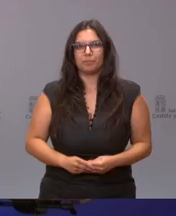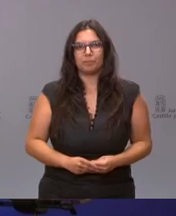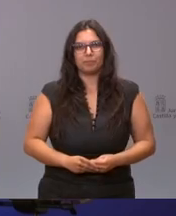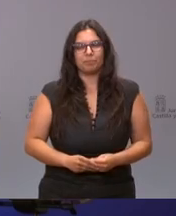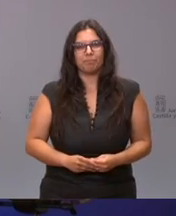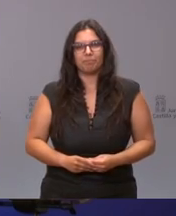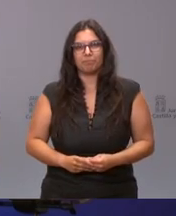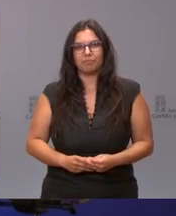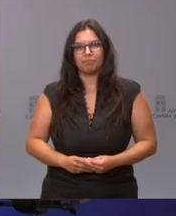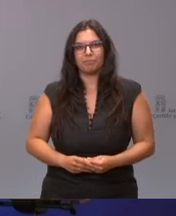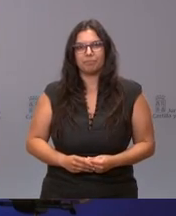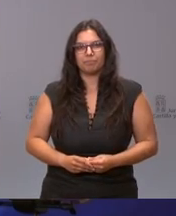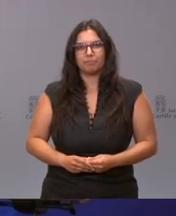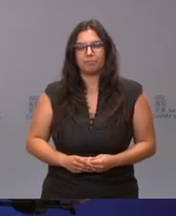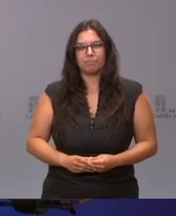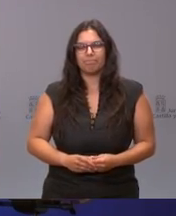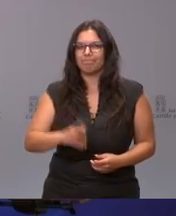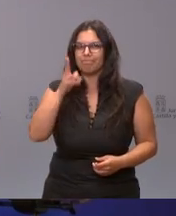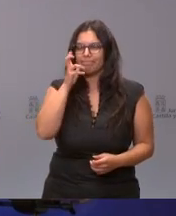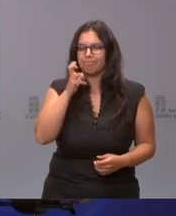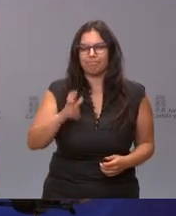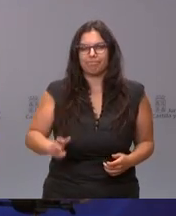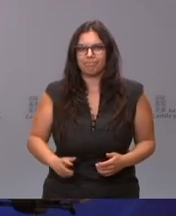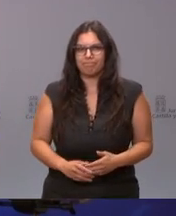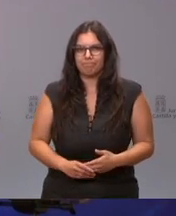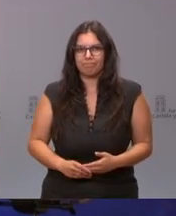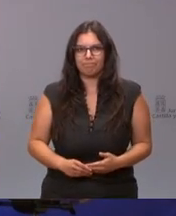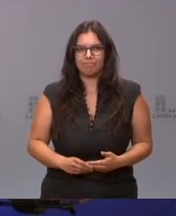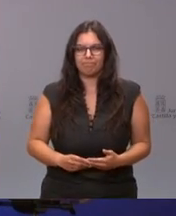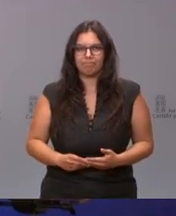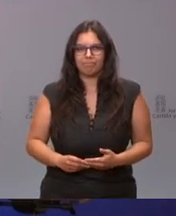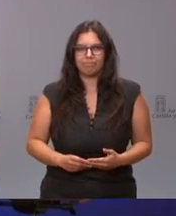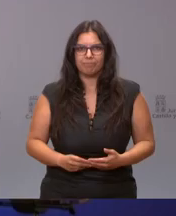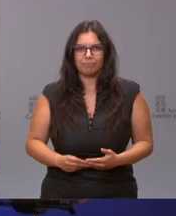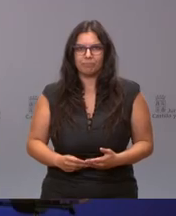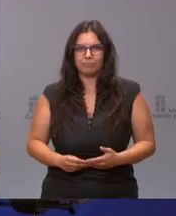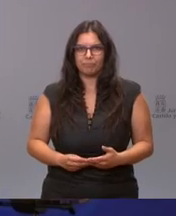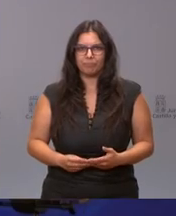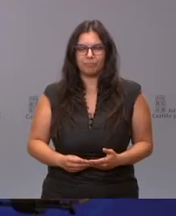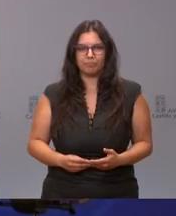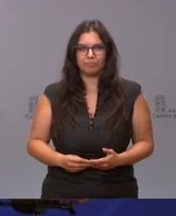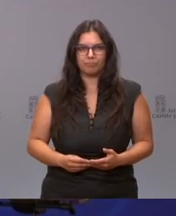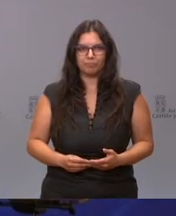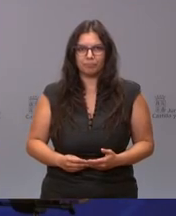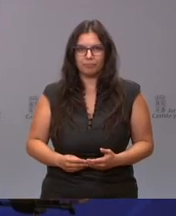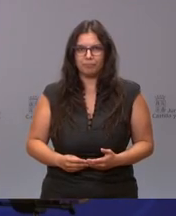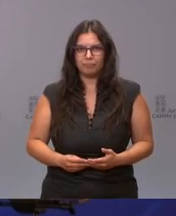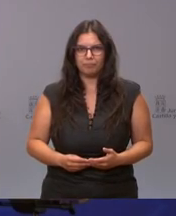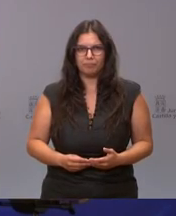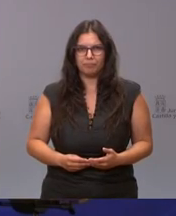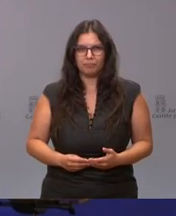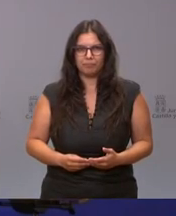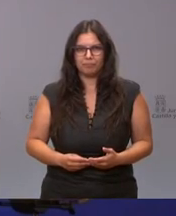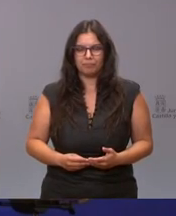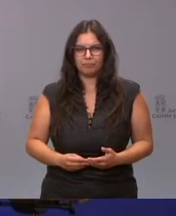para nuestra región, debido al gran volumen de importación y a la predisposición para las relaciones comerciales, en los sectores industrial, alimentario,